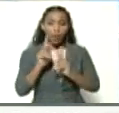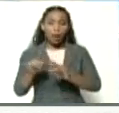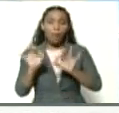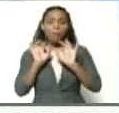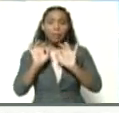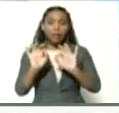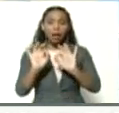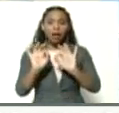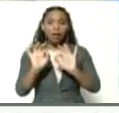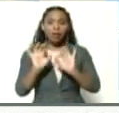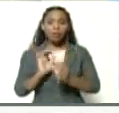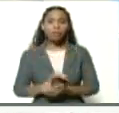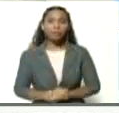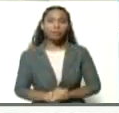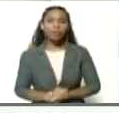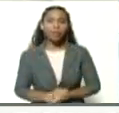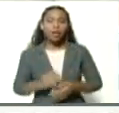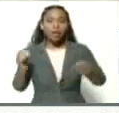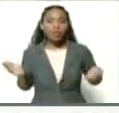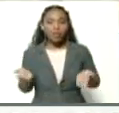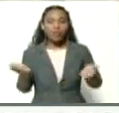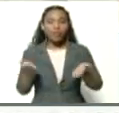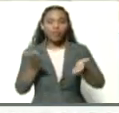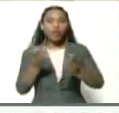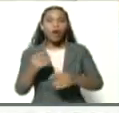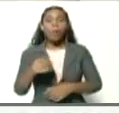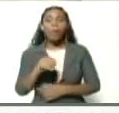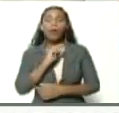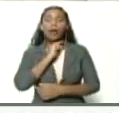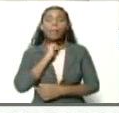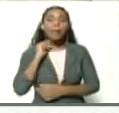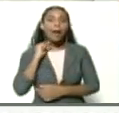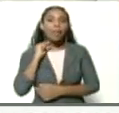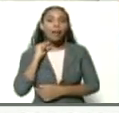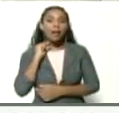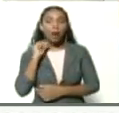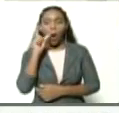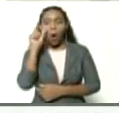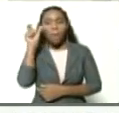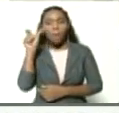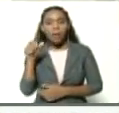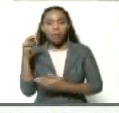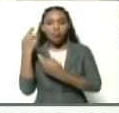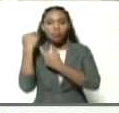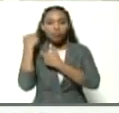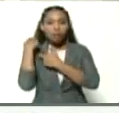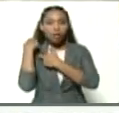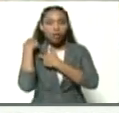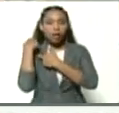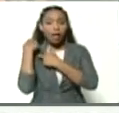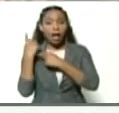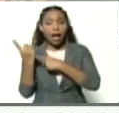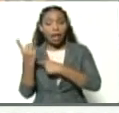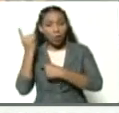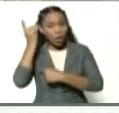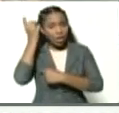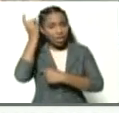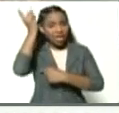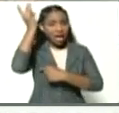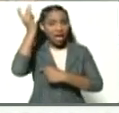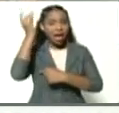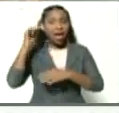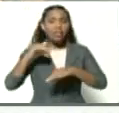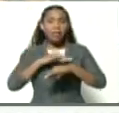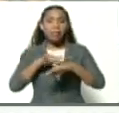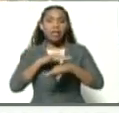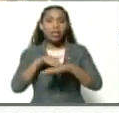especial animado por el padre jesuita Numa Molina. Esto fue una idea especial del